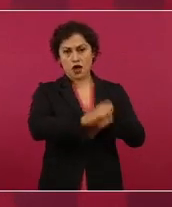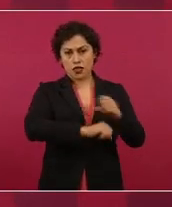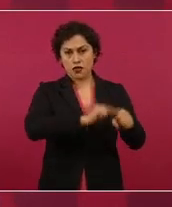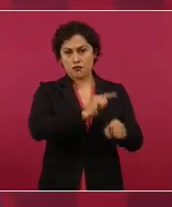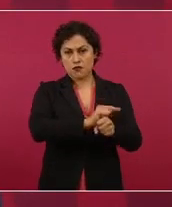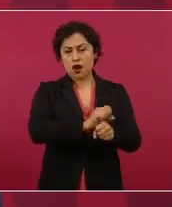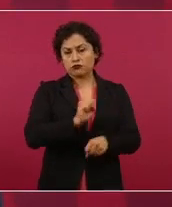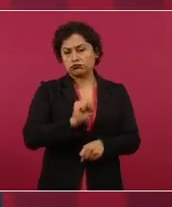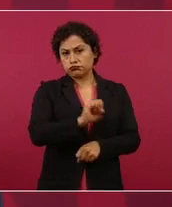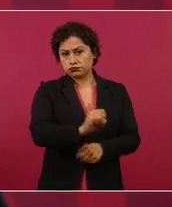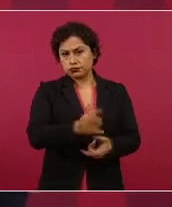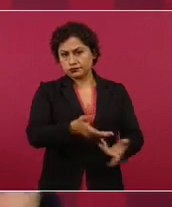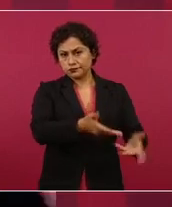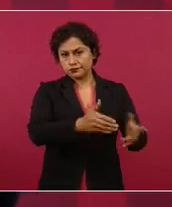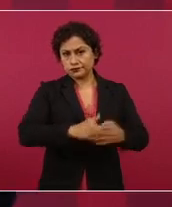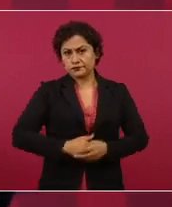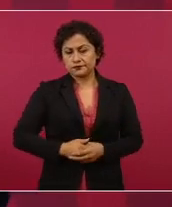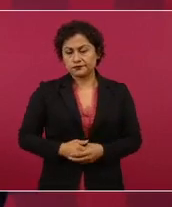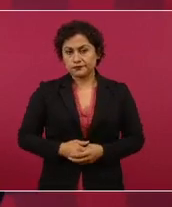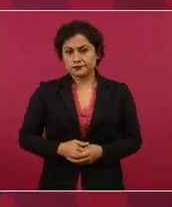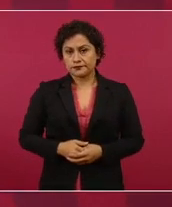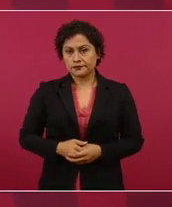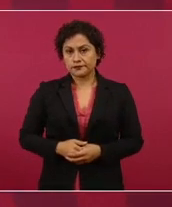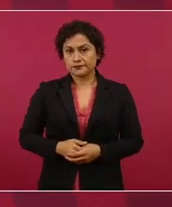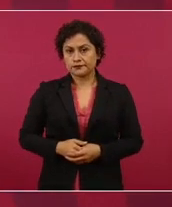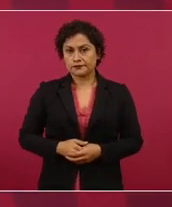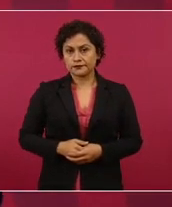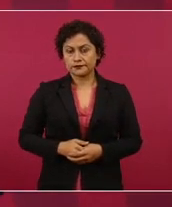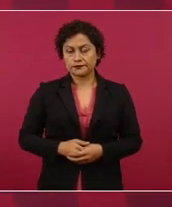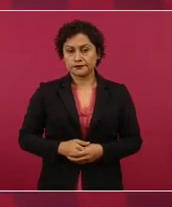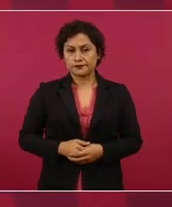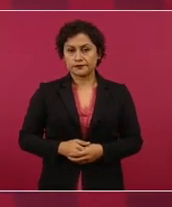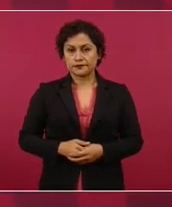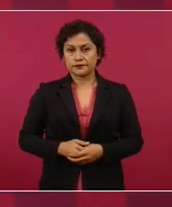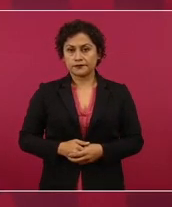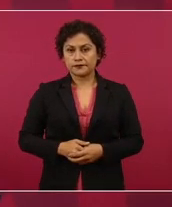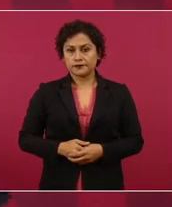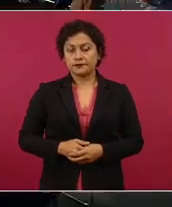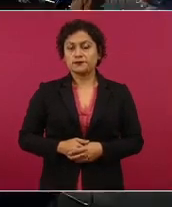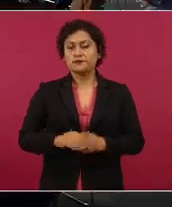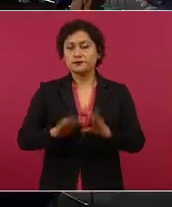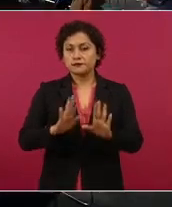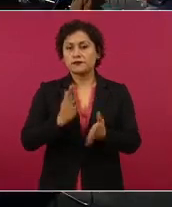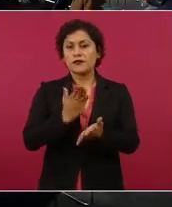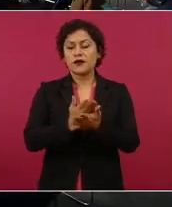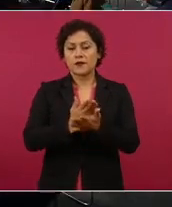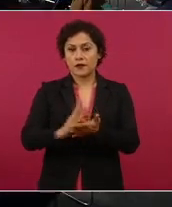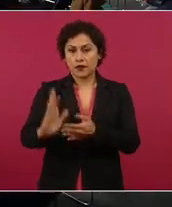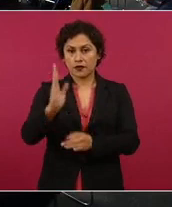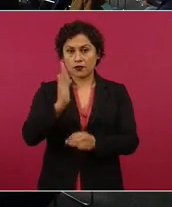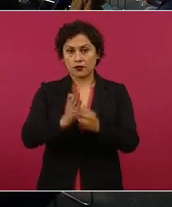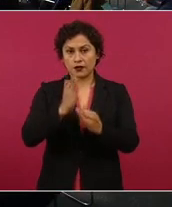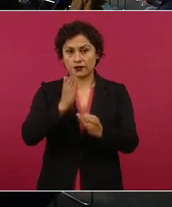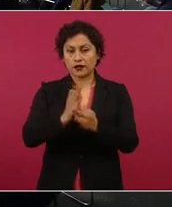sí. Y se está autorizando